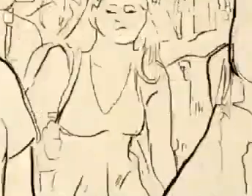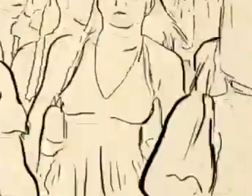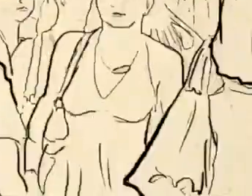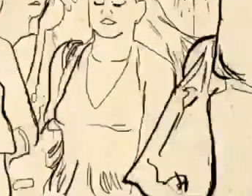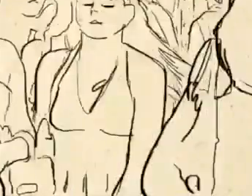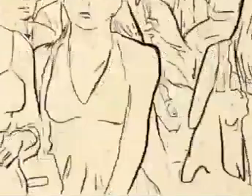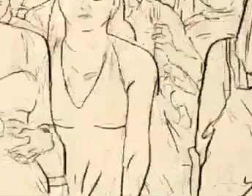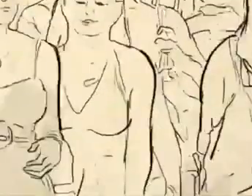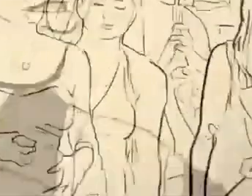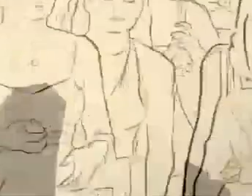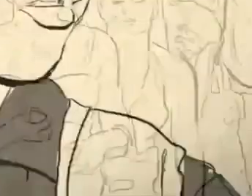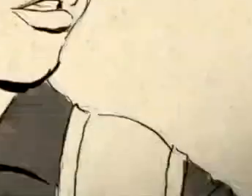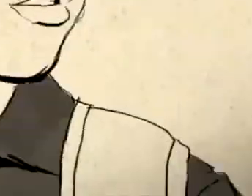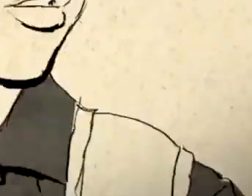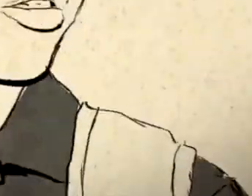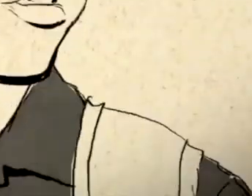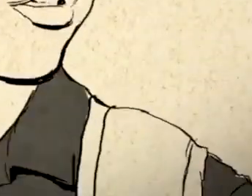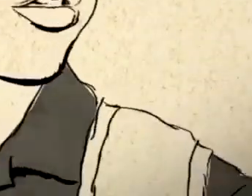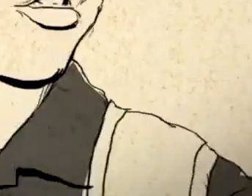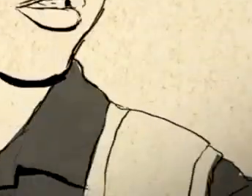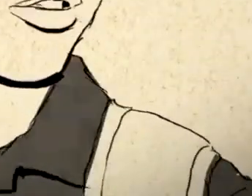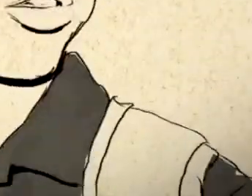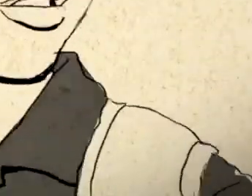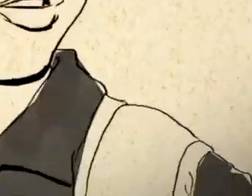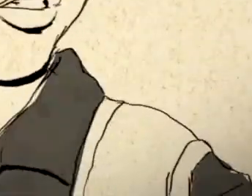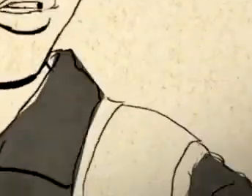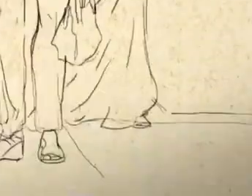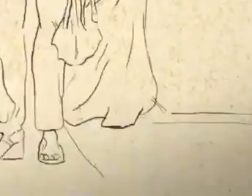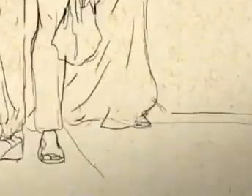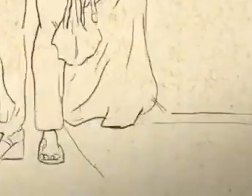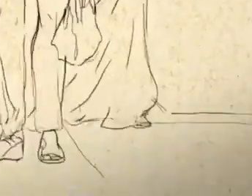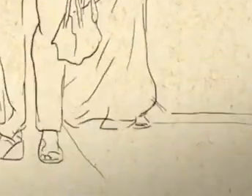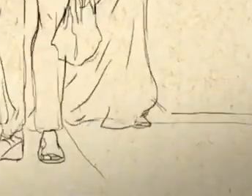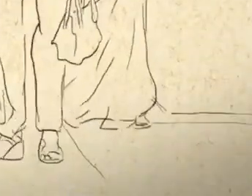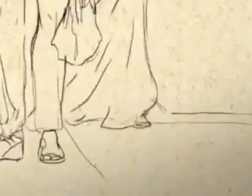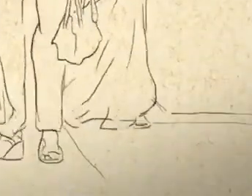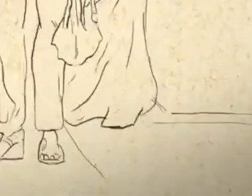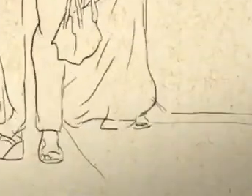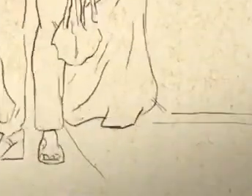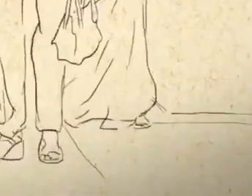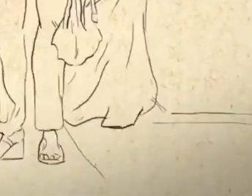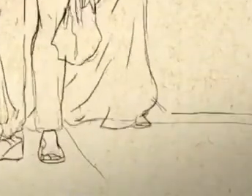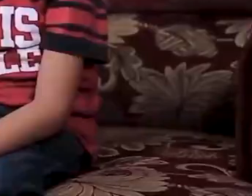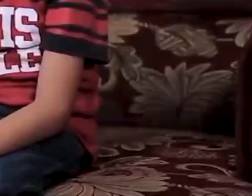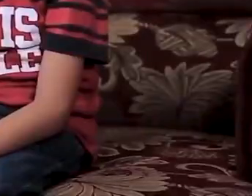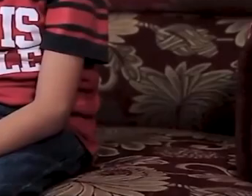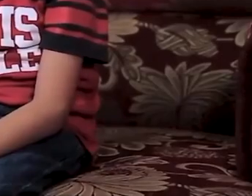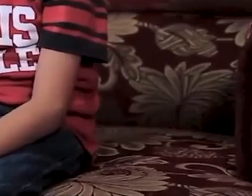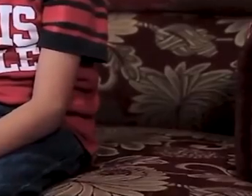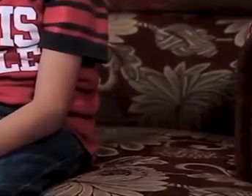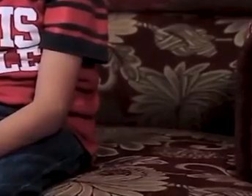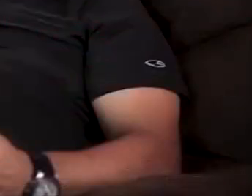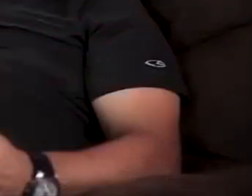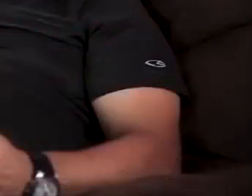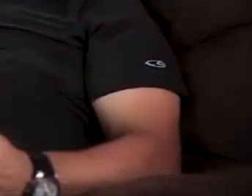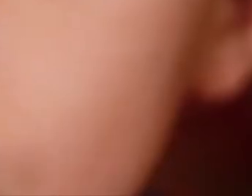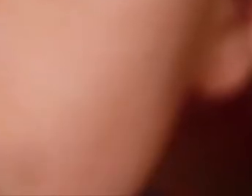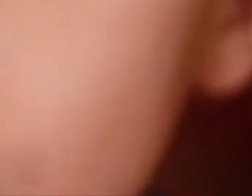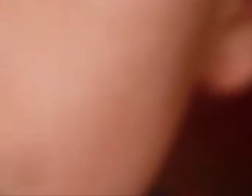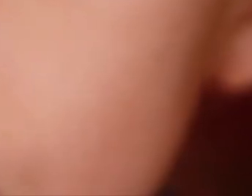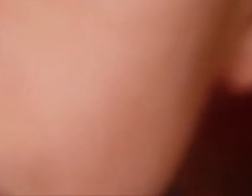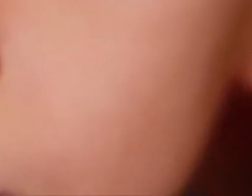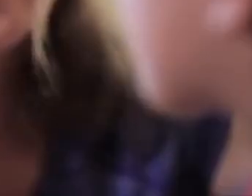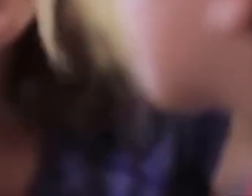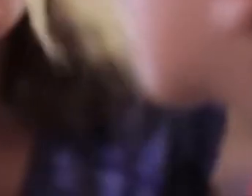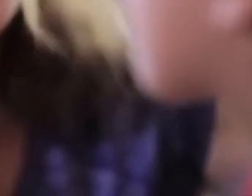El mundo entero conmemora el Día de Concienciación sobre el Autismo. Al respecto, el plenario de la Asamblea Nacional ha reconocido que en nuestro